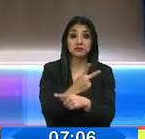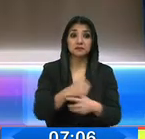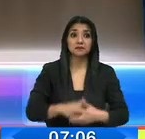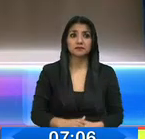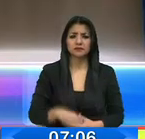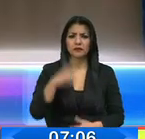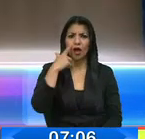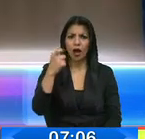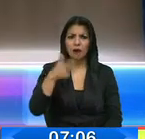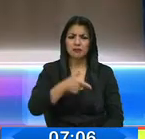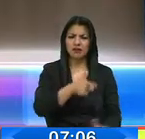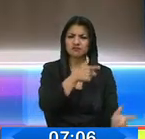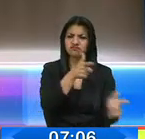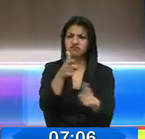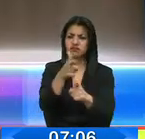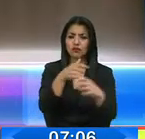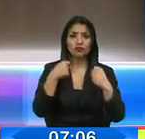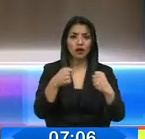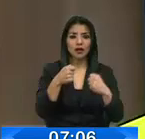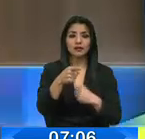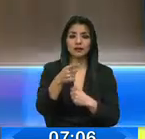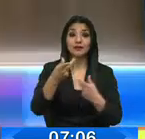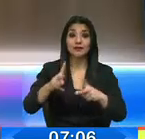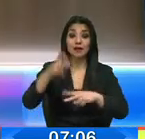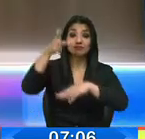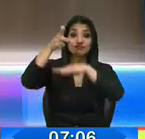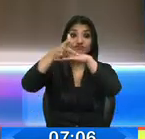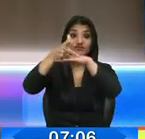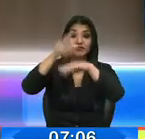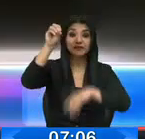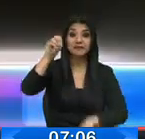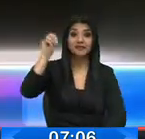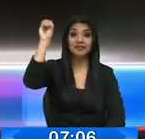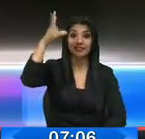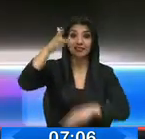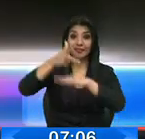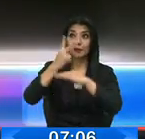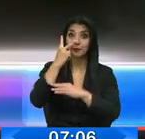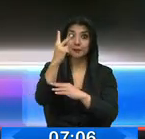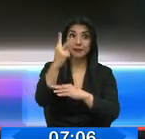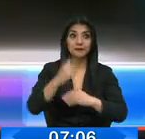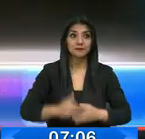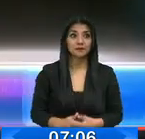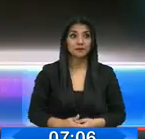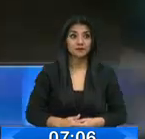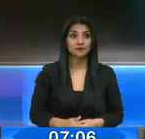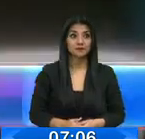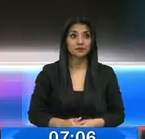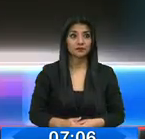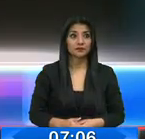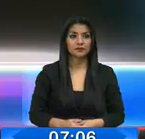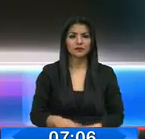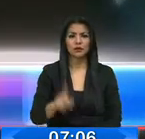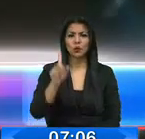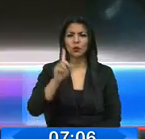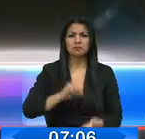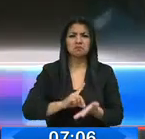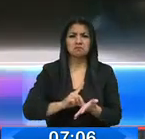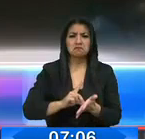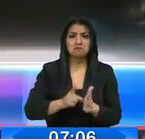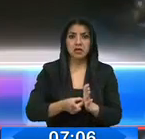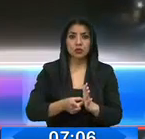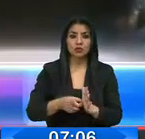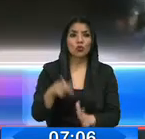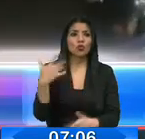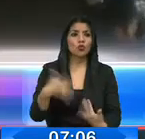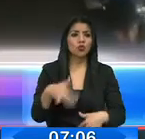la que se perpetran los hechos queda registrada en un video de seguridad del sector. La violenta escena no pasa del minuto, minuto que se hizo